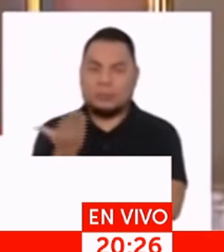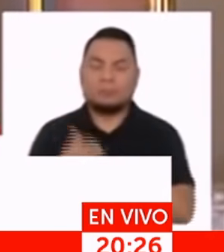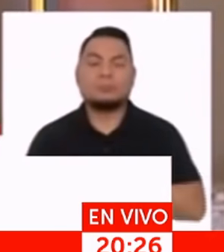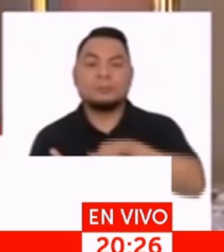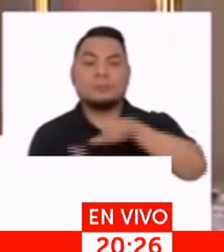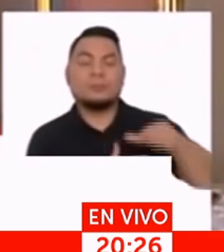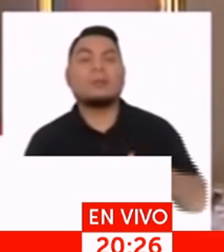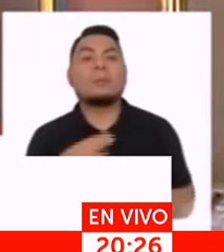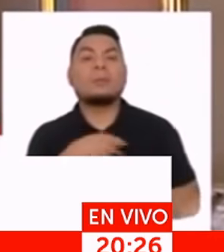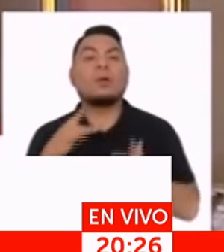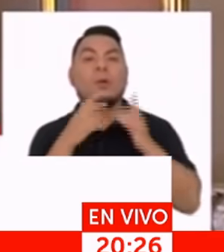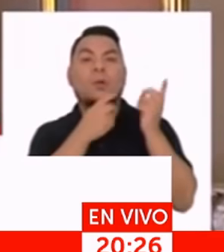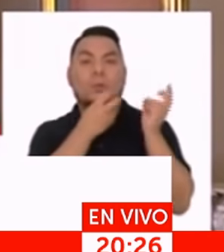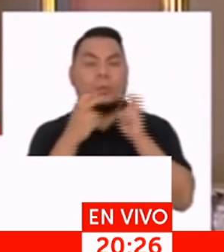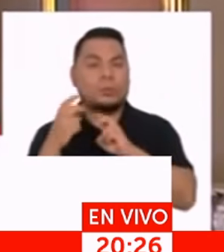de Palacio de Gobierno.